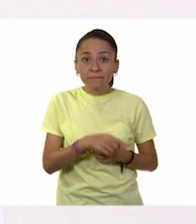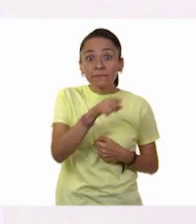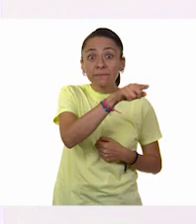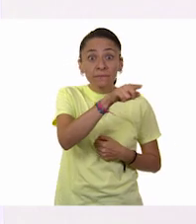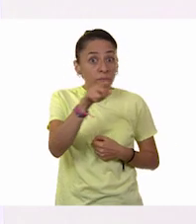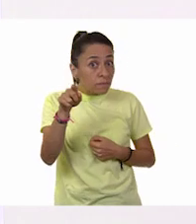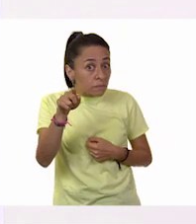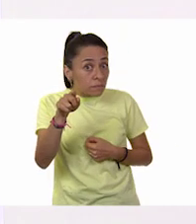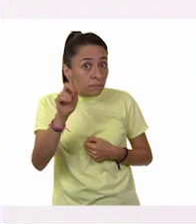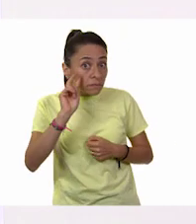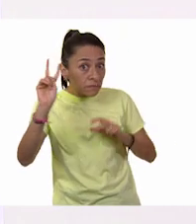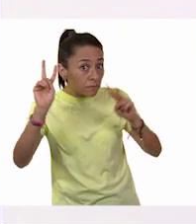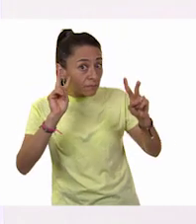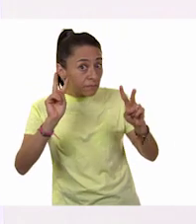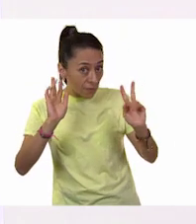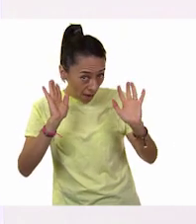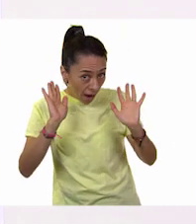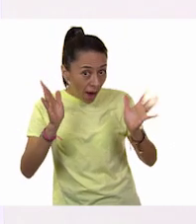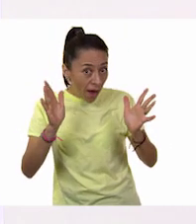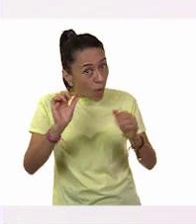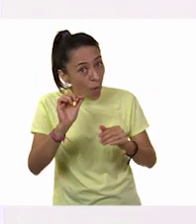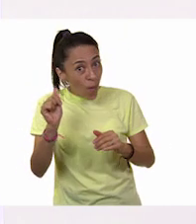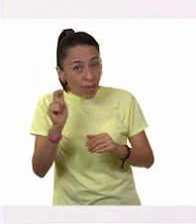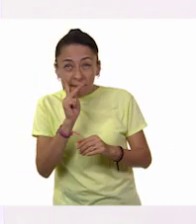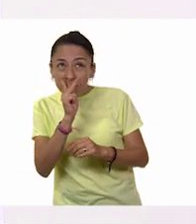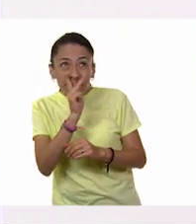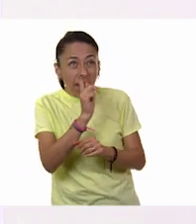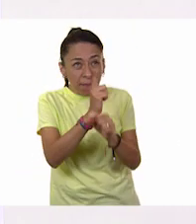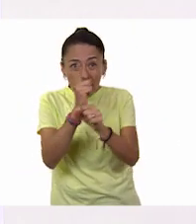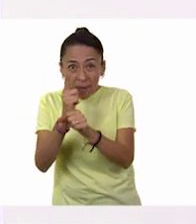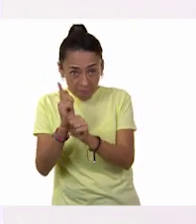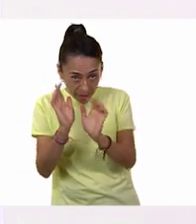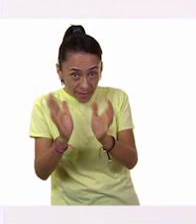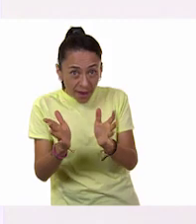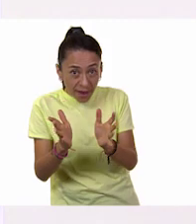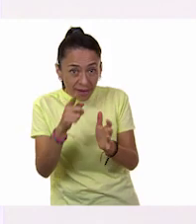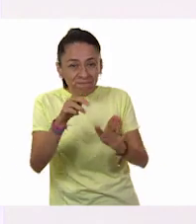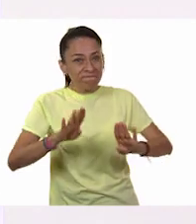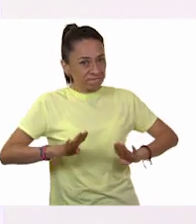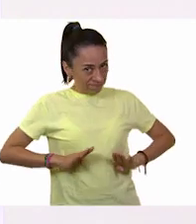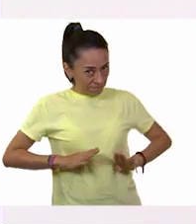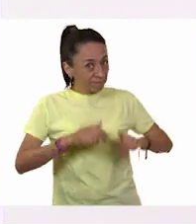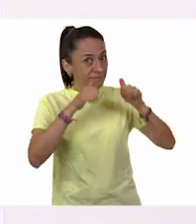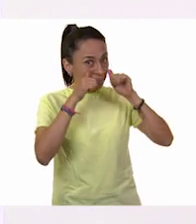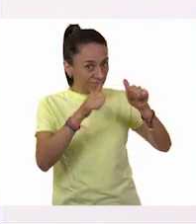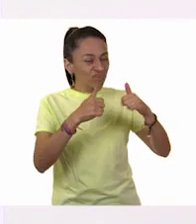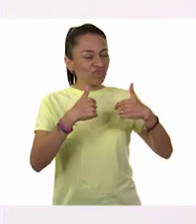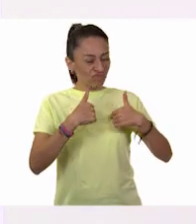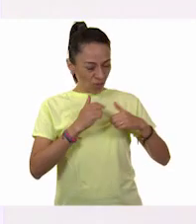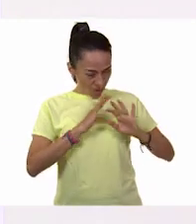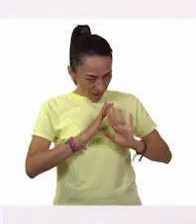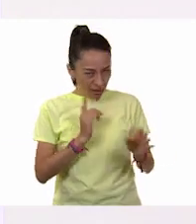otras? Atentos, Ay, porque a yo ver. aquí ya encontré otra.